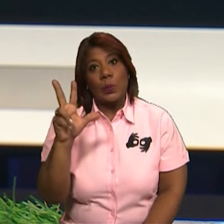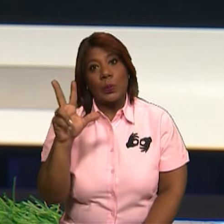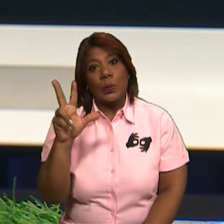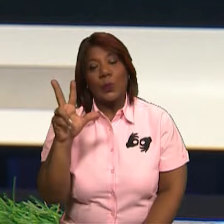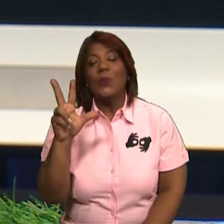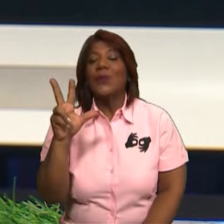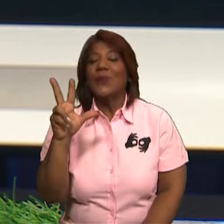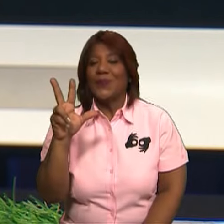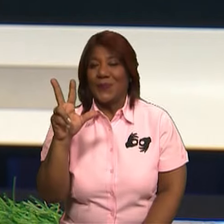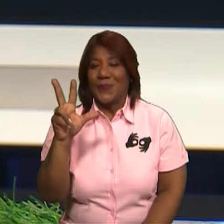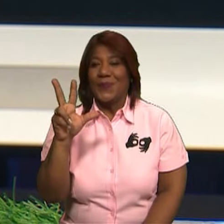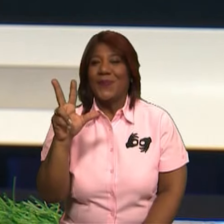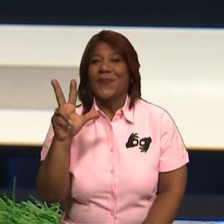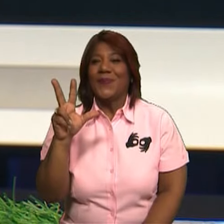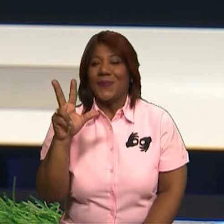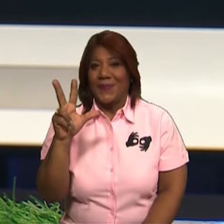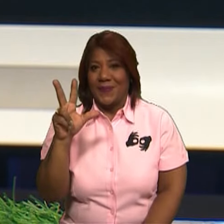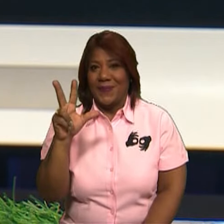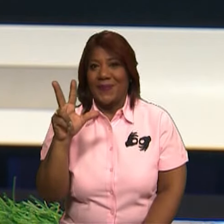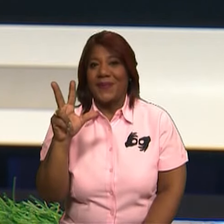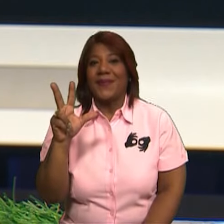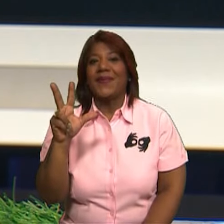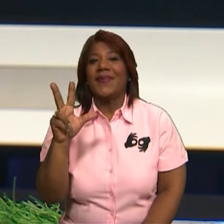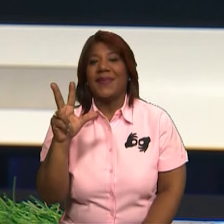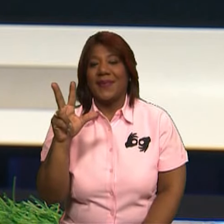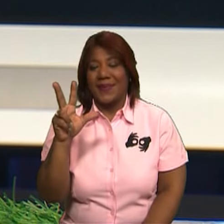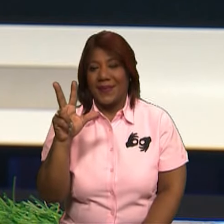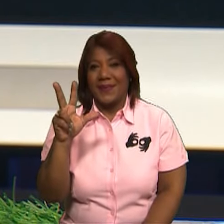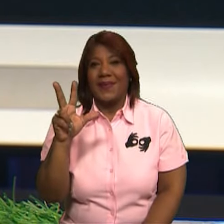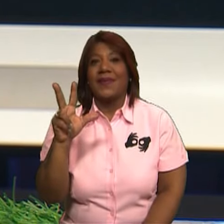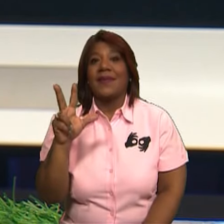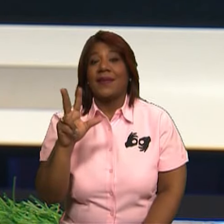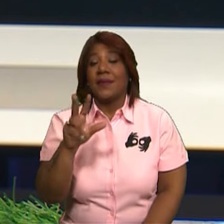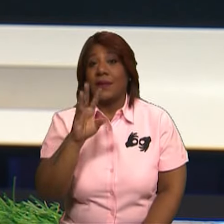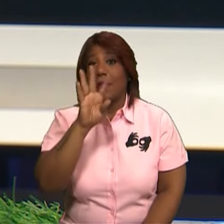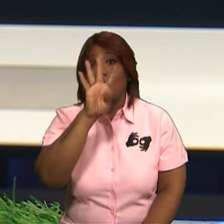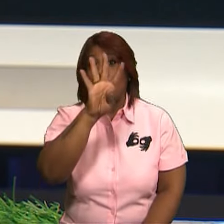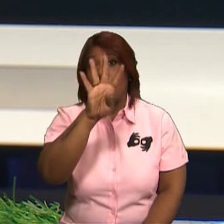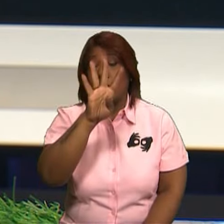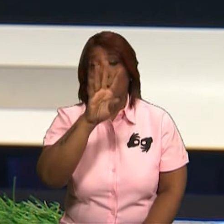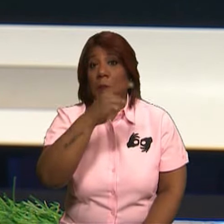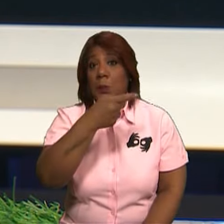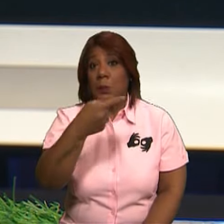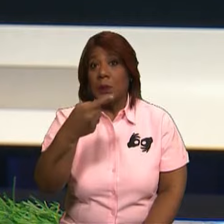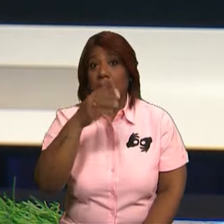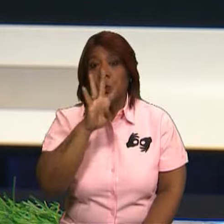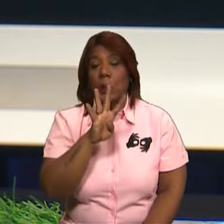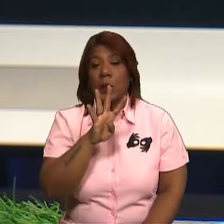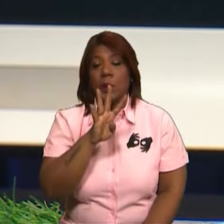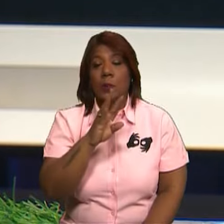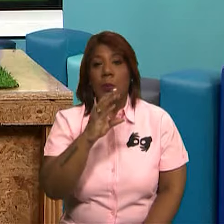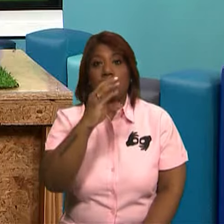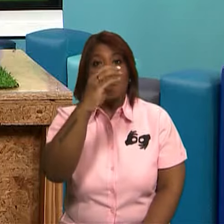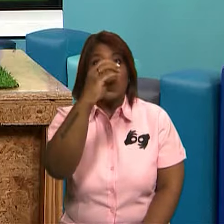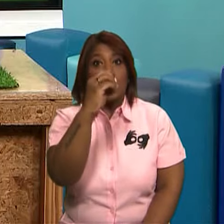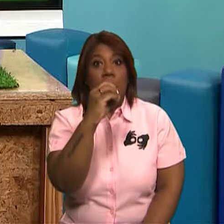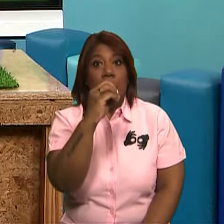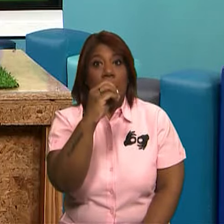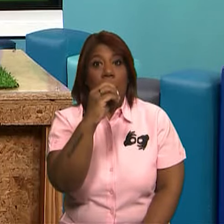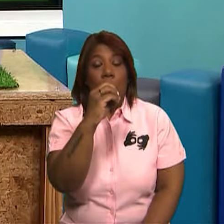Si a 3 le quito 0... 3, claro que me queda 3. Y a 4 le quito 4, ¿cuánto me